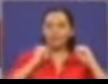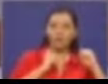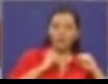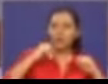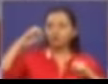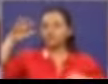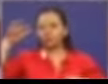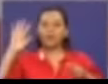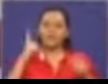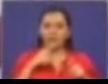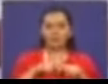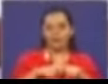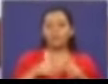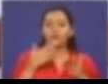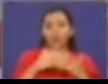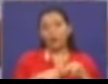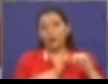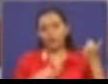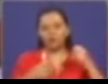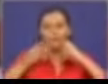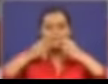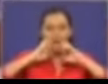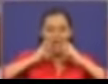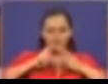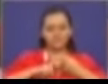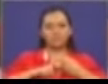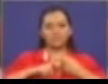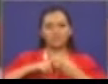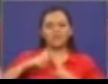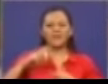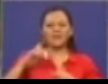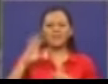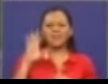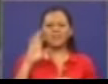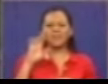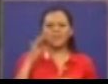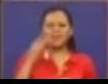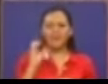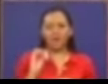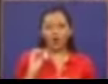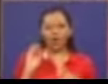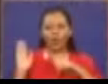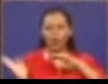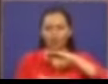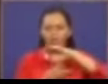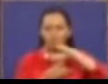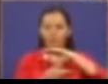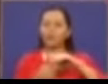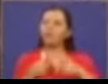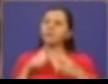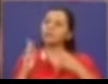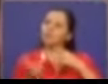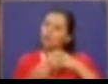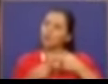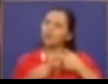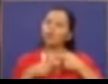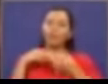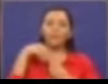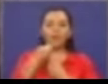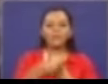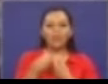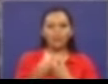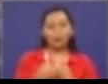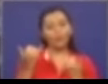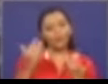de productos, maíz, trigo, banano, etcétera. Esto va a cambiar la realidad del sector agrícola del Ecuador. Es la